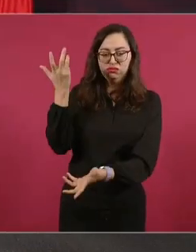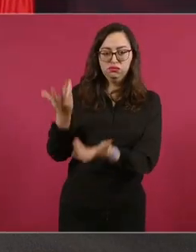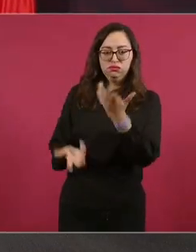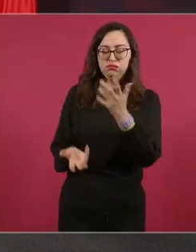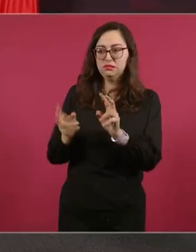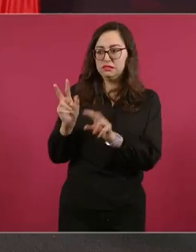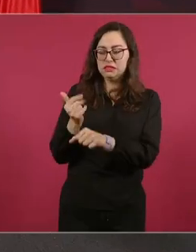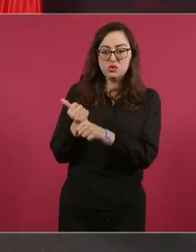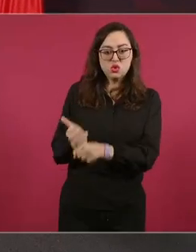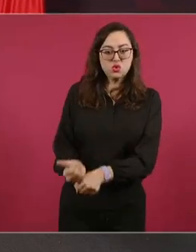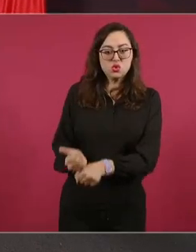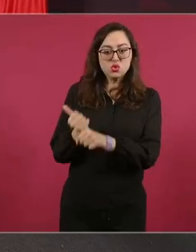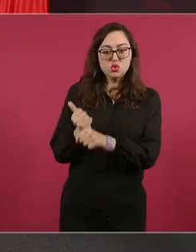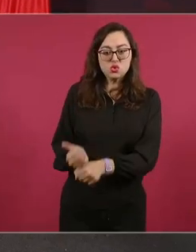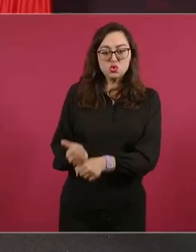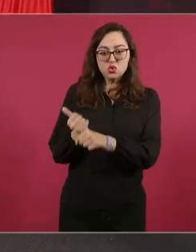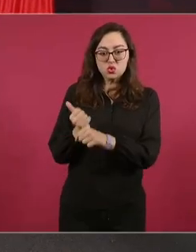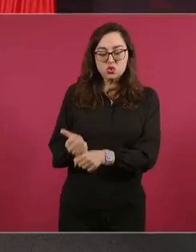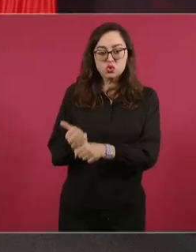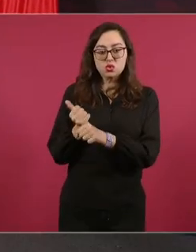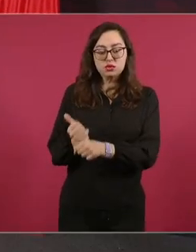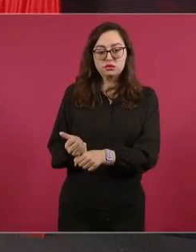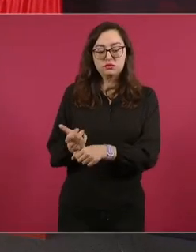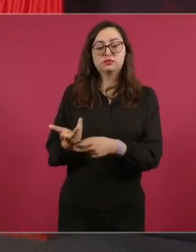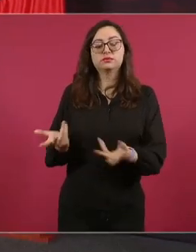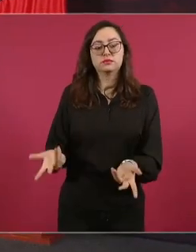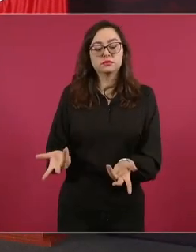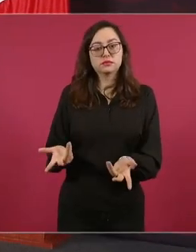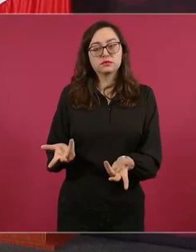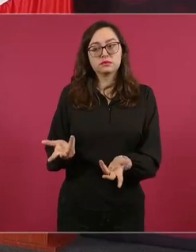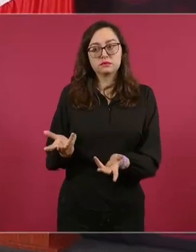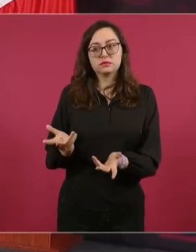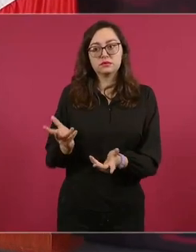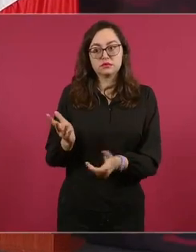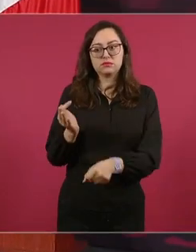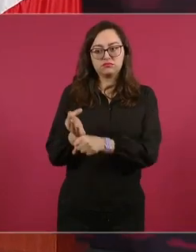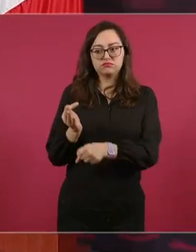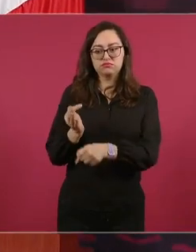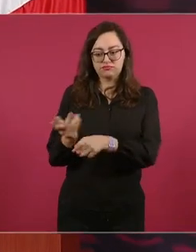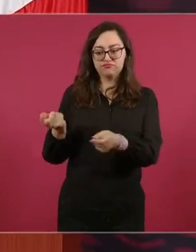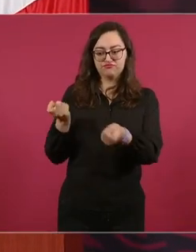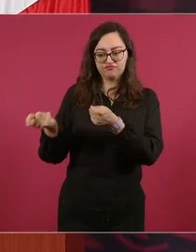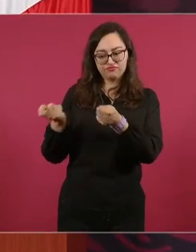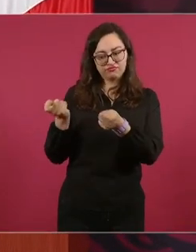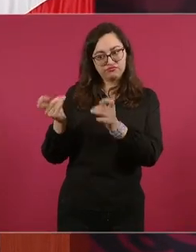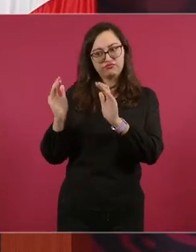que están afectando Chile, afortunadamente ya están controlados.